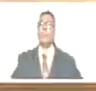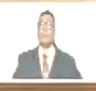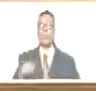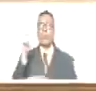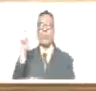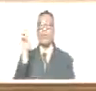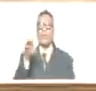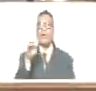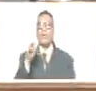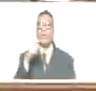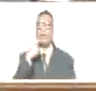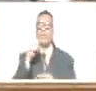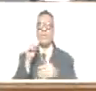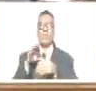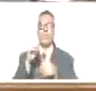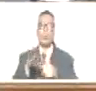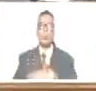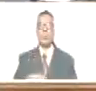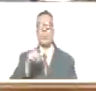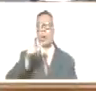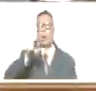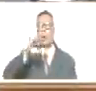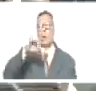al diputado Luis Augusto Romero.